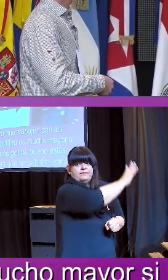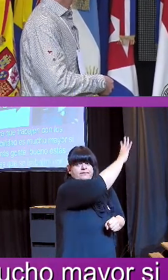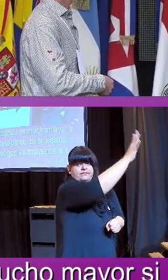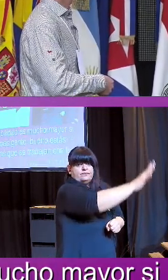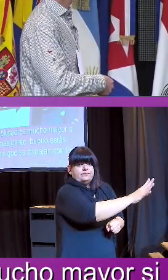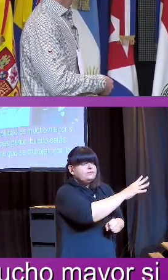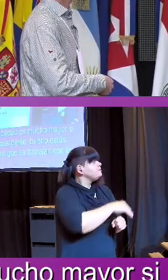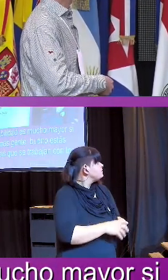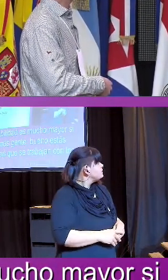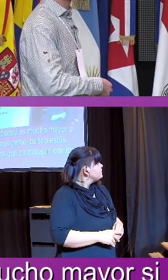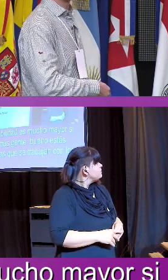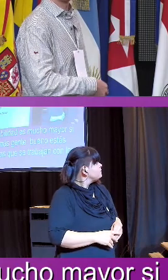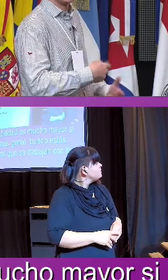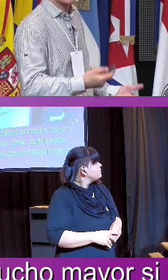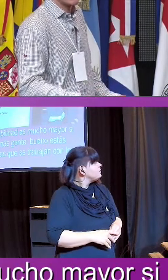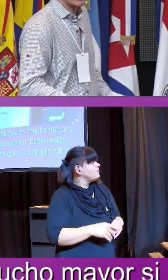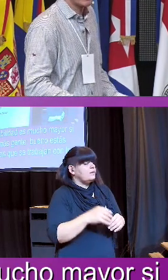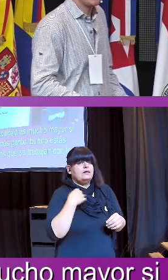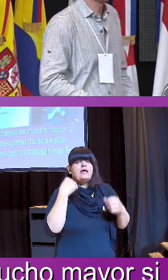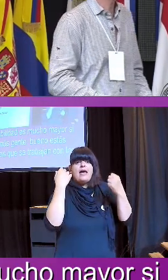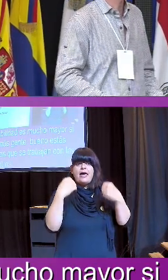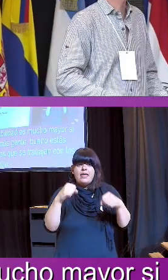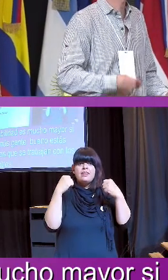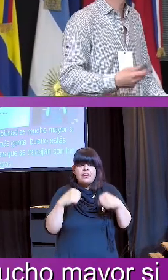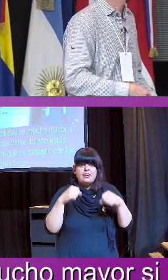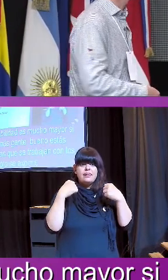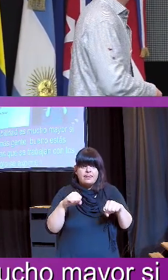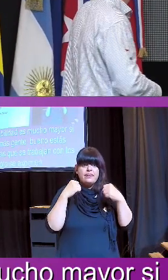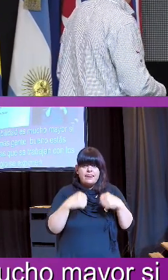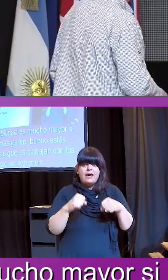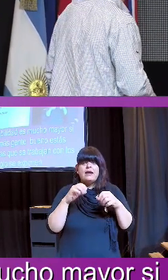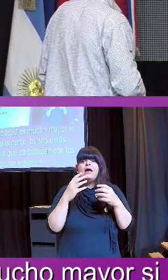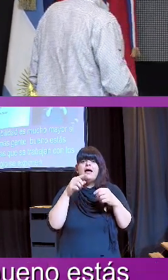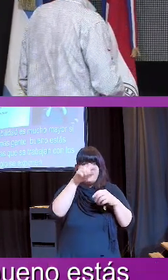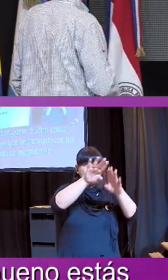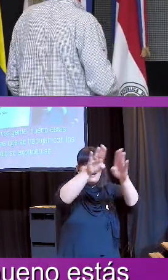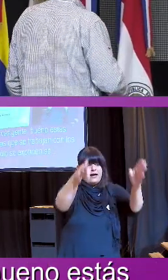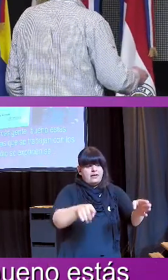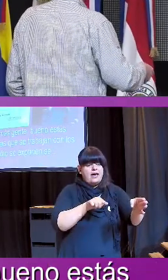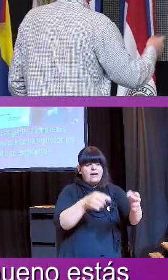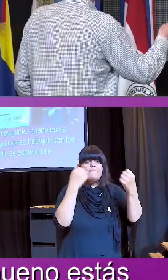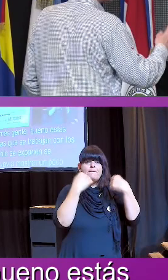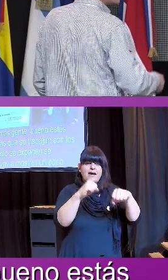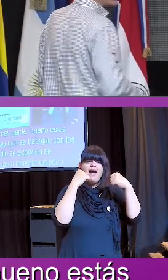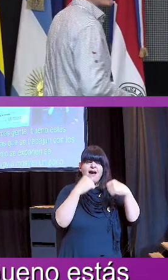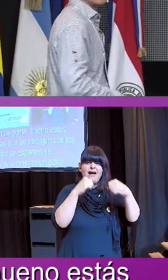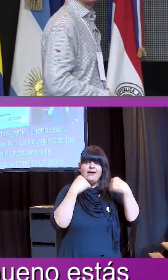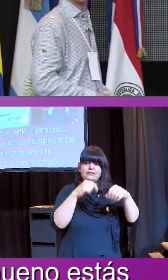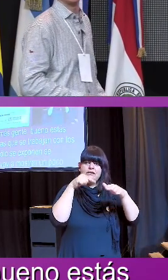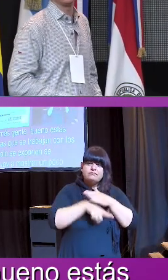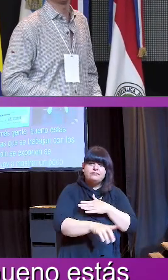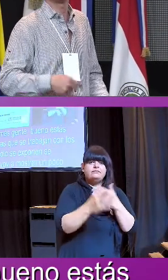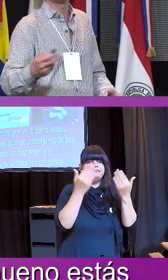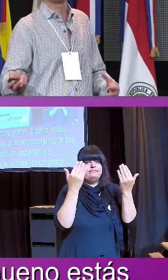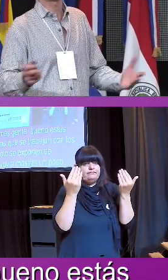papás, ¿sí? Se entrenan además, no solo se exponen, se entrenan, hay distintos, a la tarde les voy a mostrar un poco, y hay estudios clínicos de efectividad